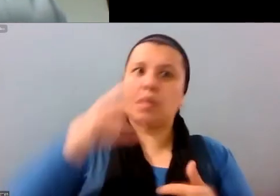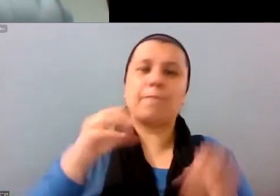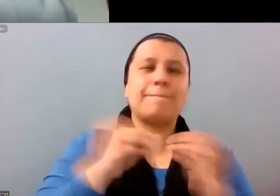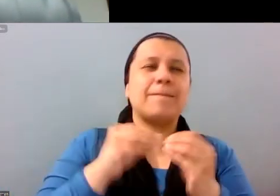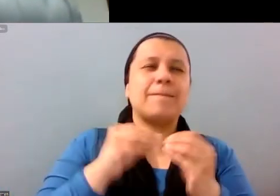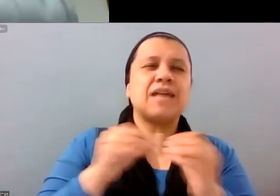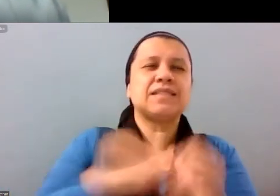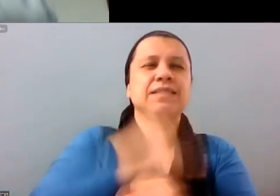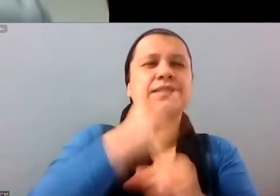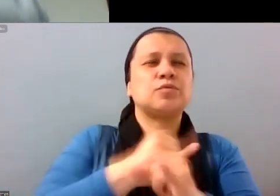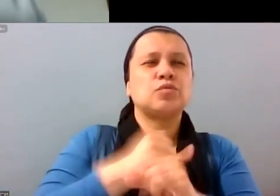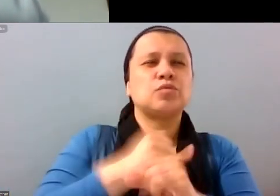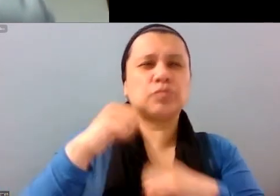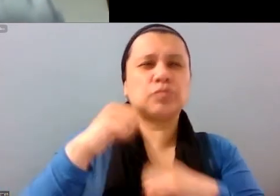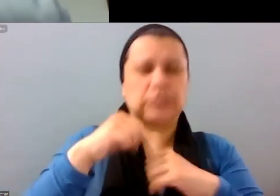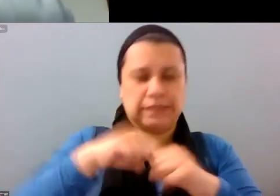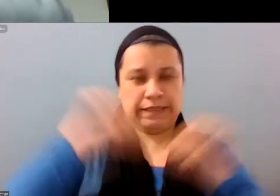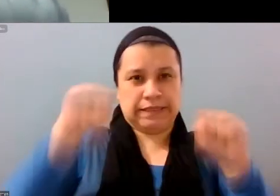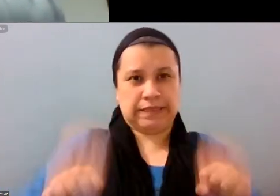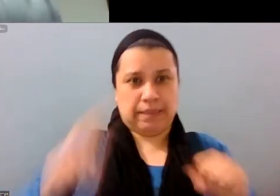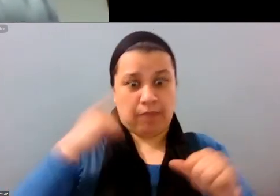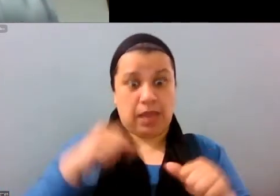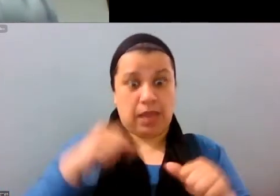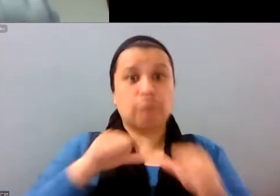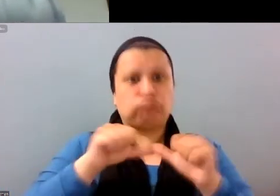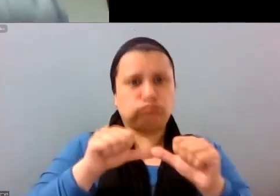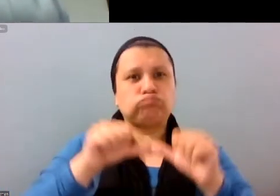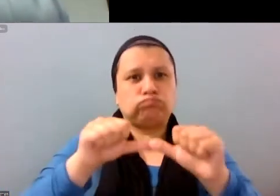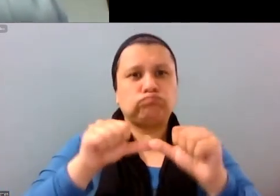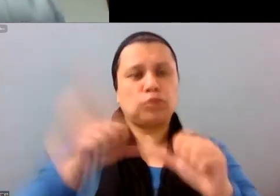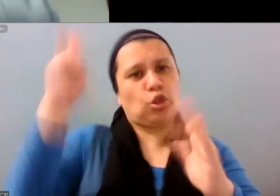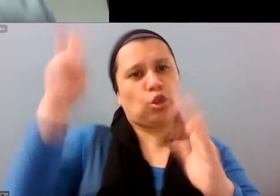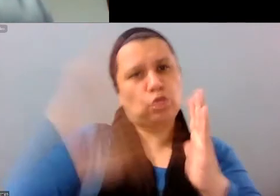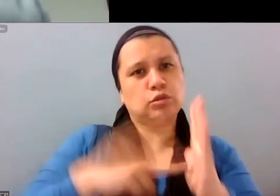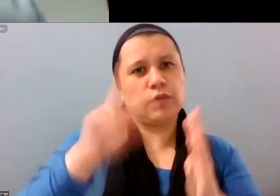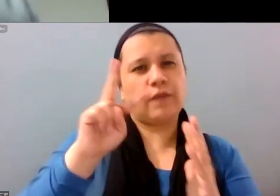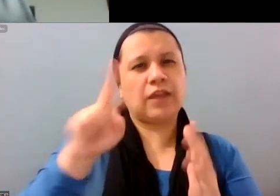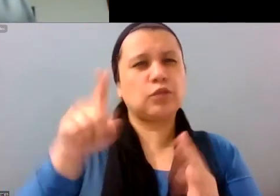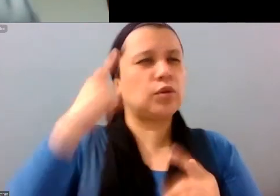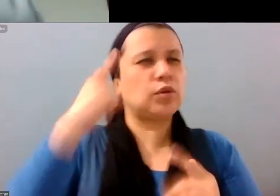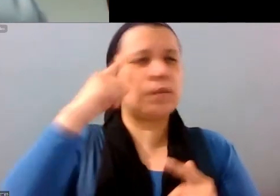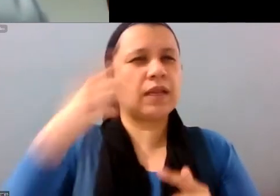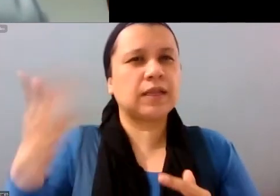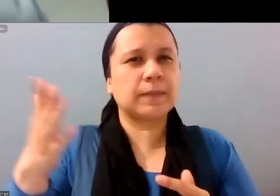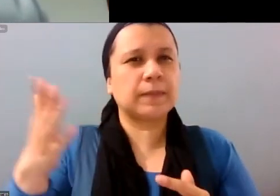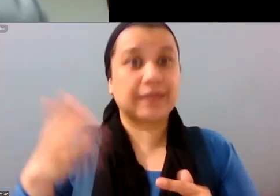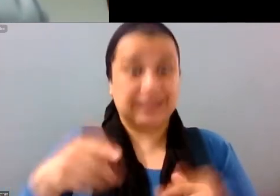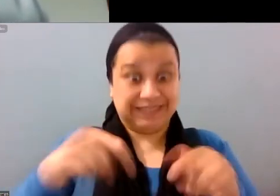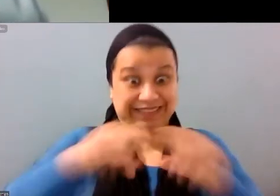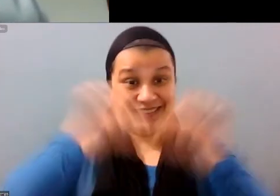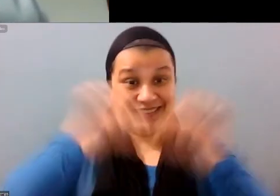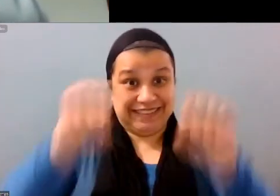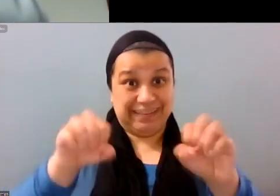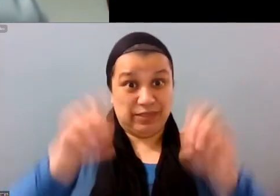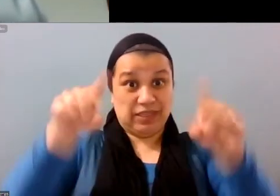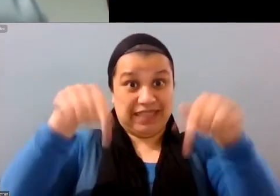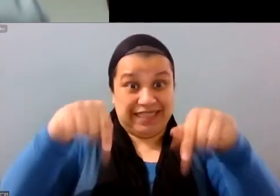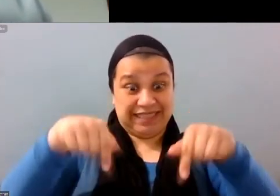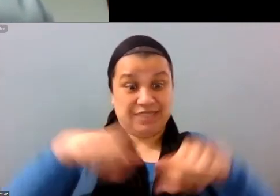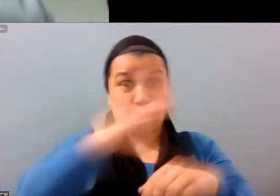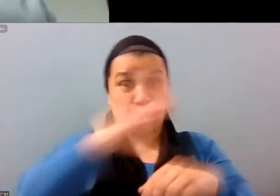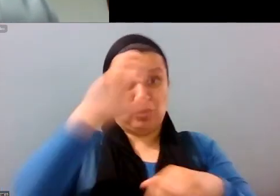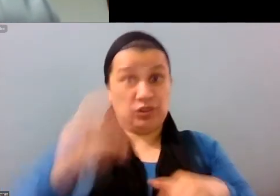para mantenerlo a partir del año 2021 con el propósito de que los sistemas educativos que el sistema educativo costarricense